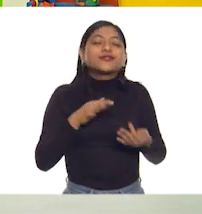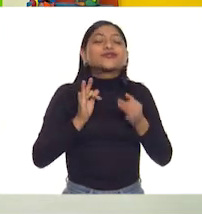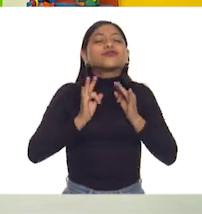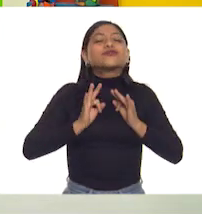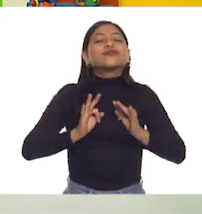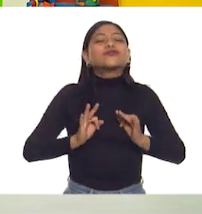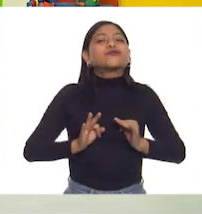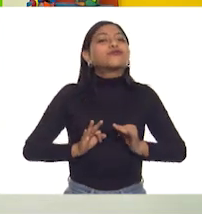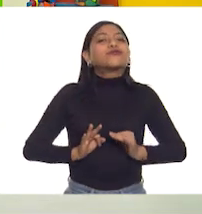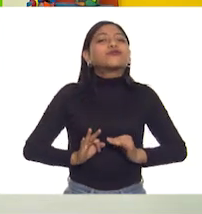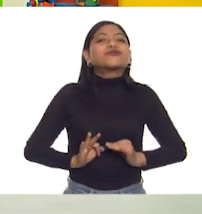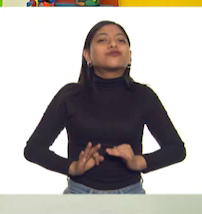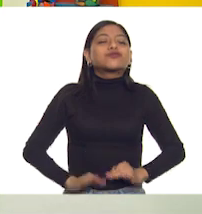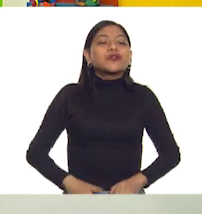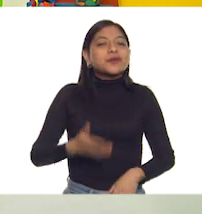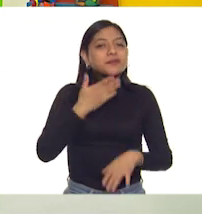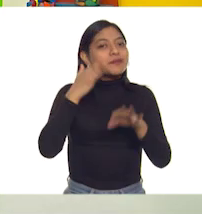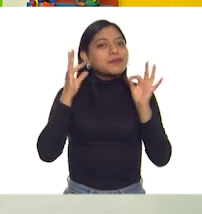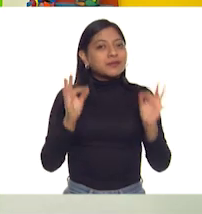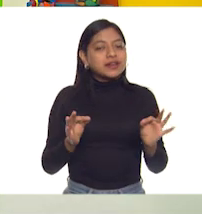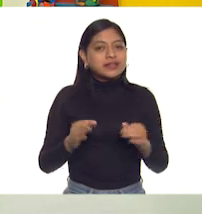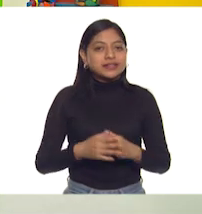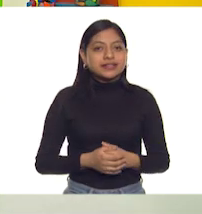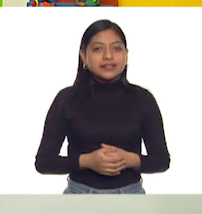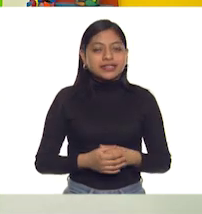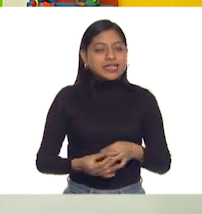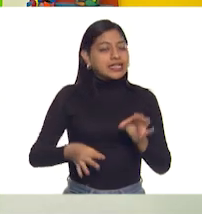muy dura ni muy blanda. Era